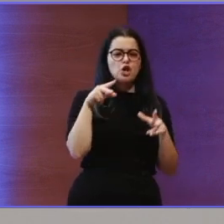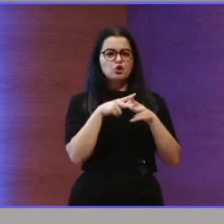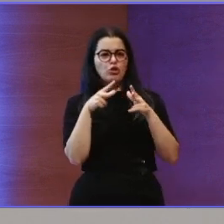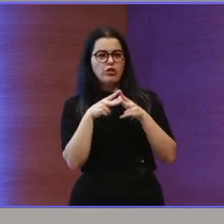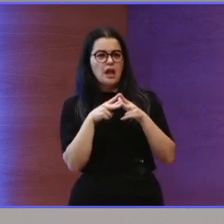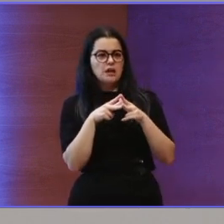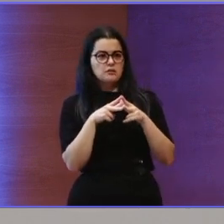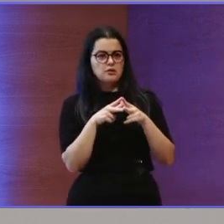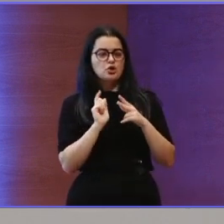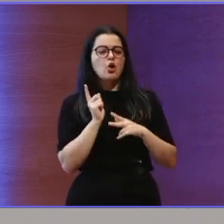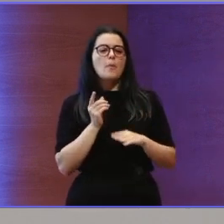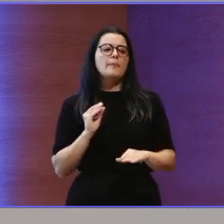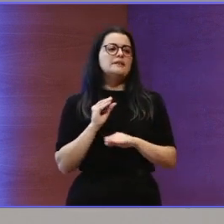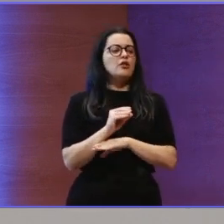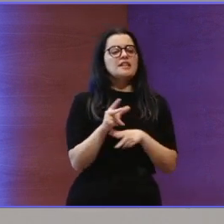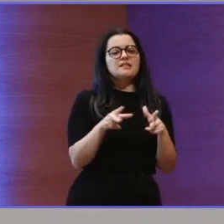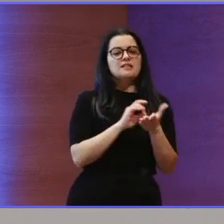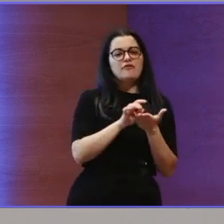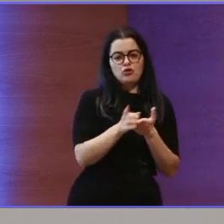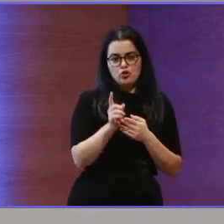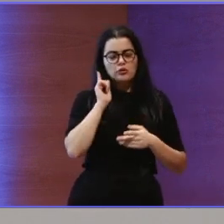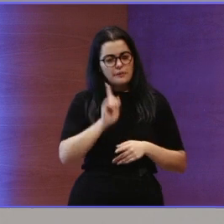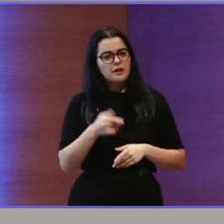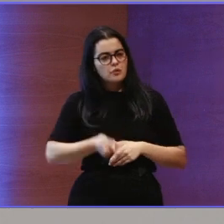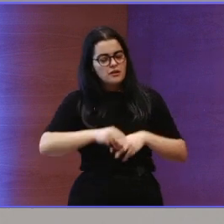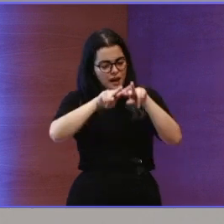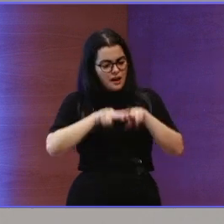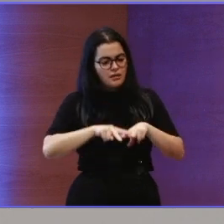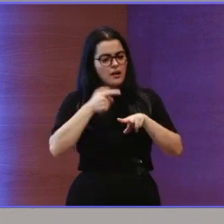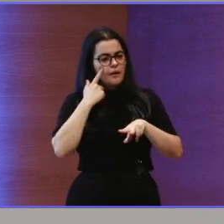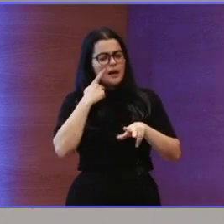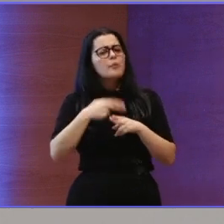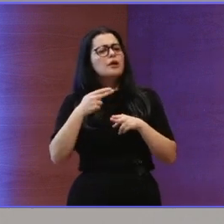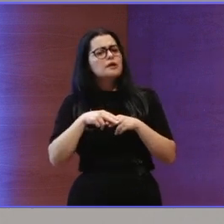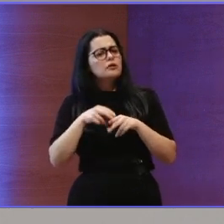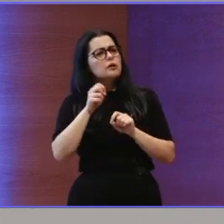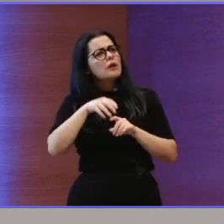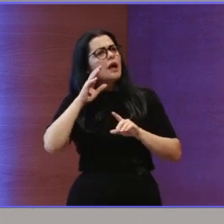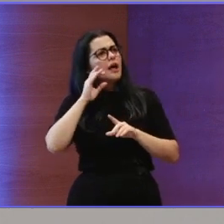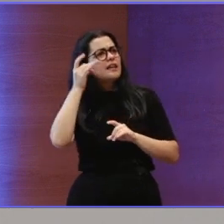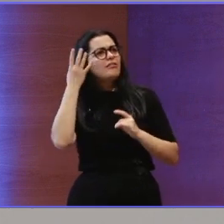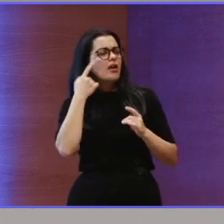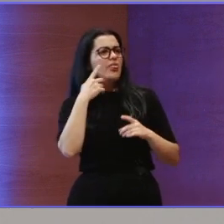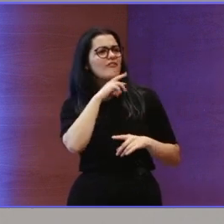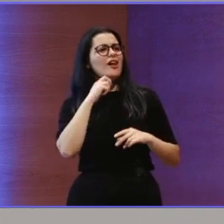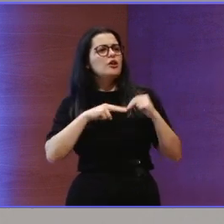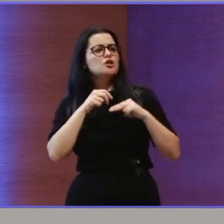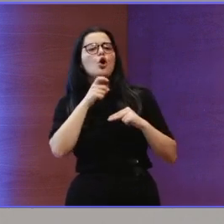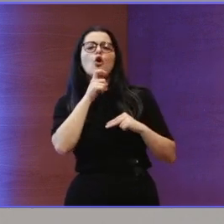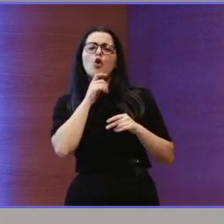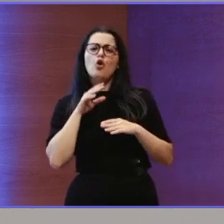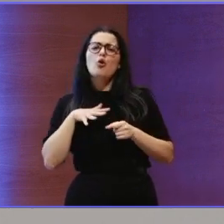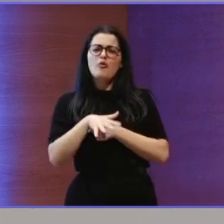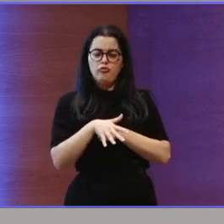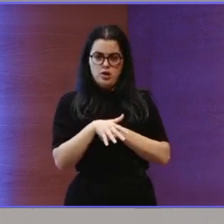solamente la provisión de prestaciones y servicios y eso también se podría evaluar Cómo está actuando la política en ese imaginario en esa construcción de valores y eso